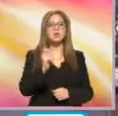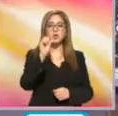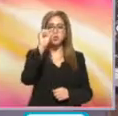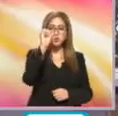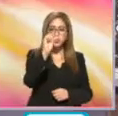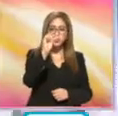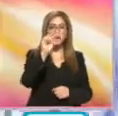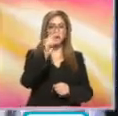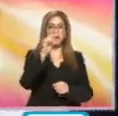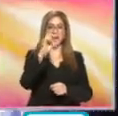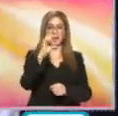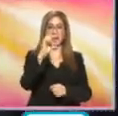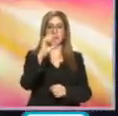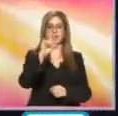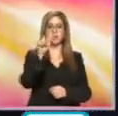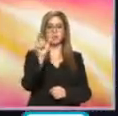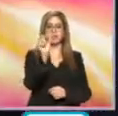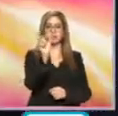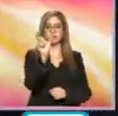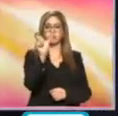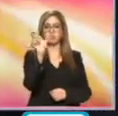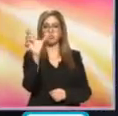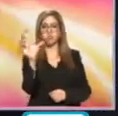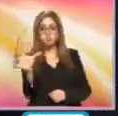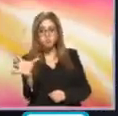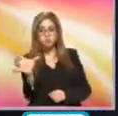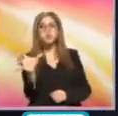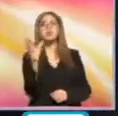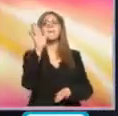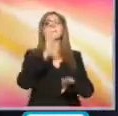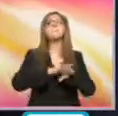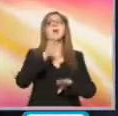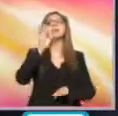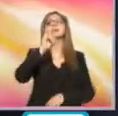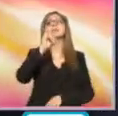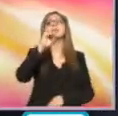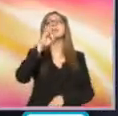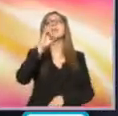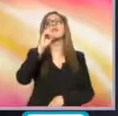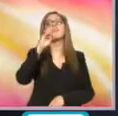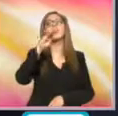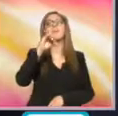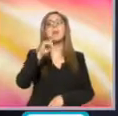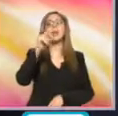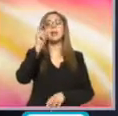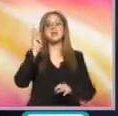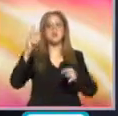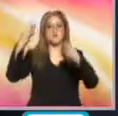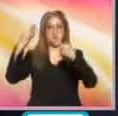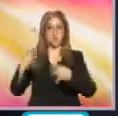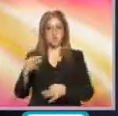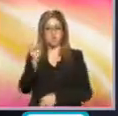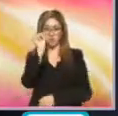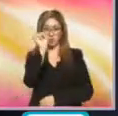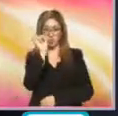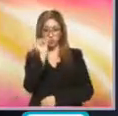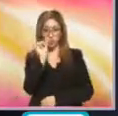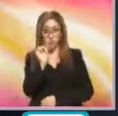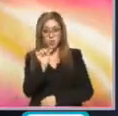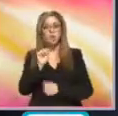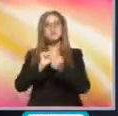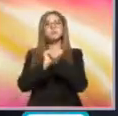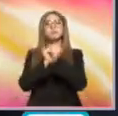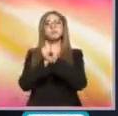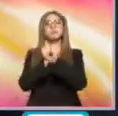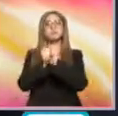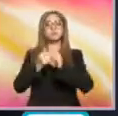cuadro medio, cuadro amplio. Entonces, entre más grande, entonces más informal. Esto se es como vuelve. lo más formal, esto sería medio y aquí nos acabamos en